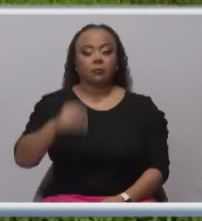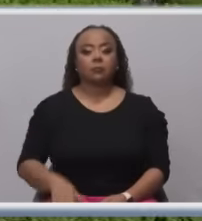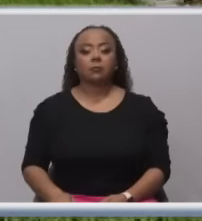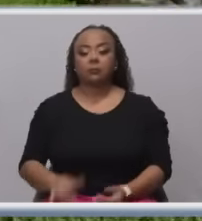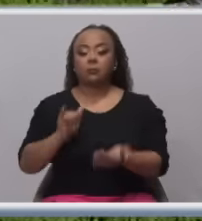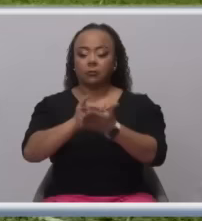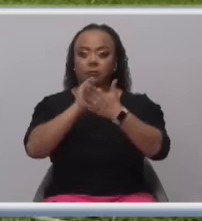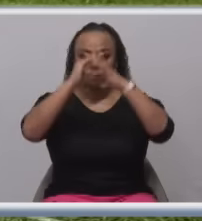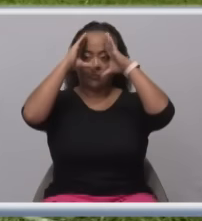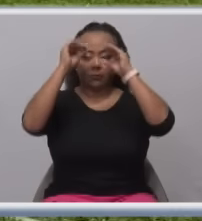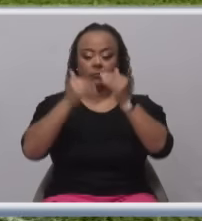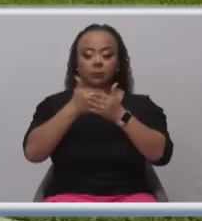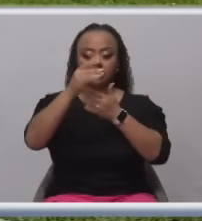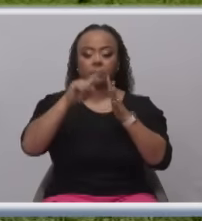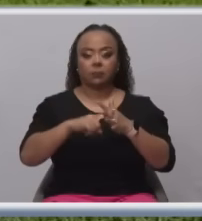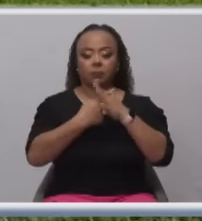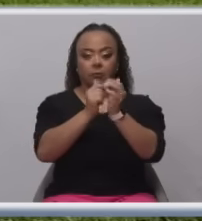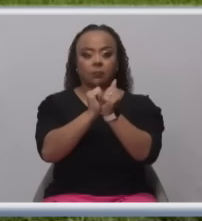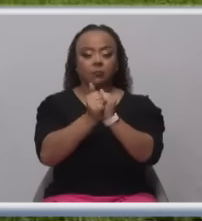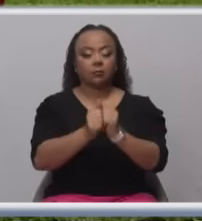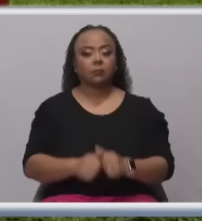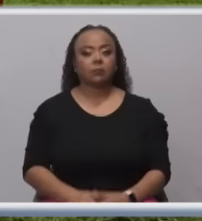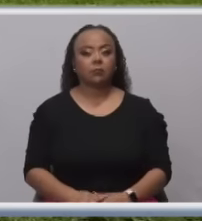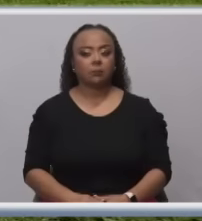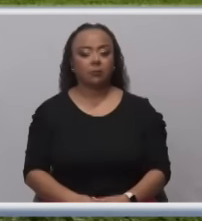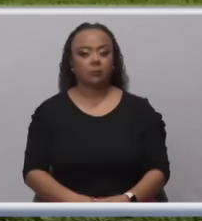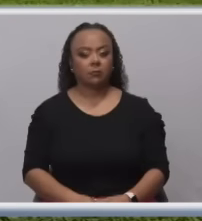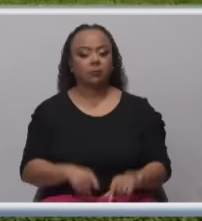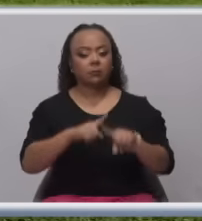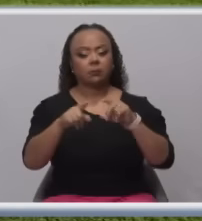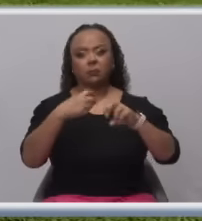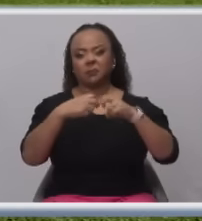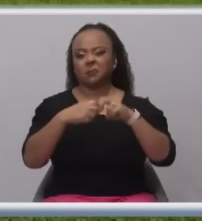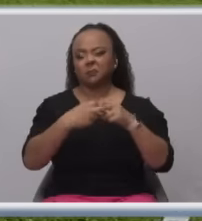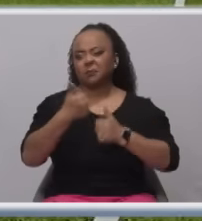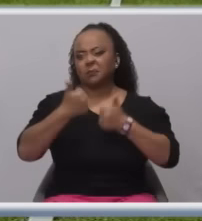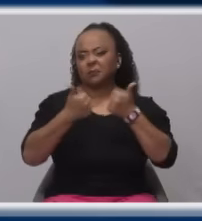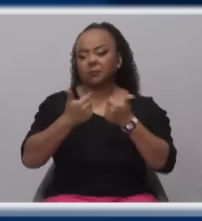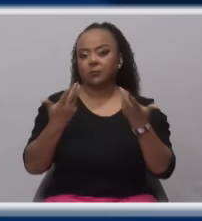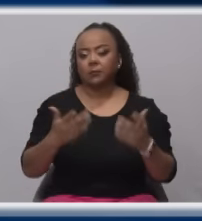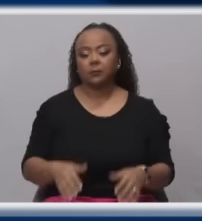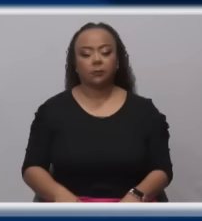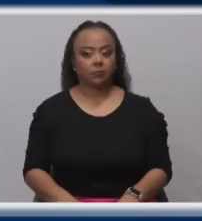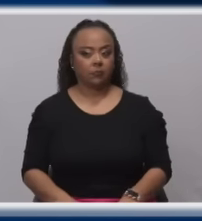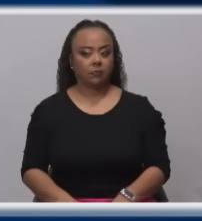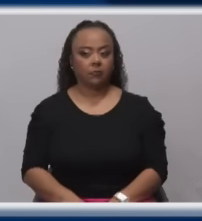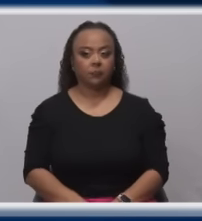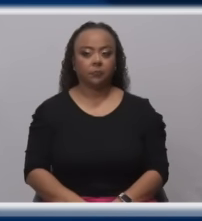dado a conocer tras este inicio de campeonato pero Cuáles son los problemas que han